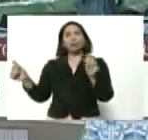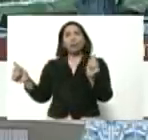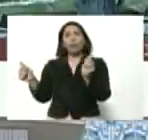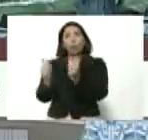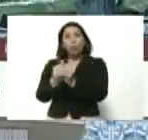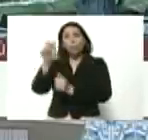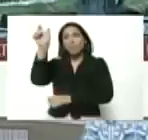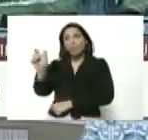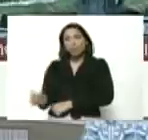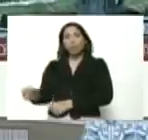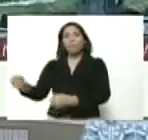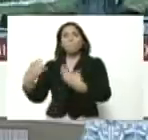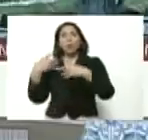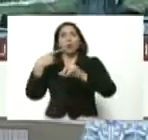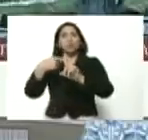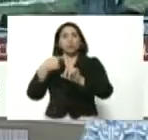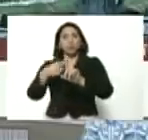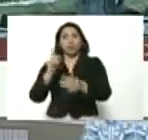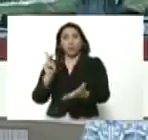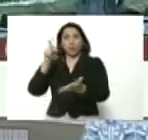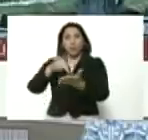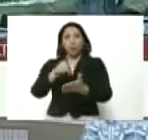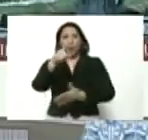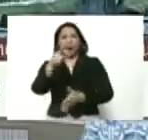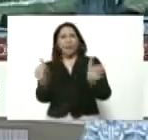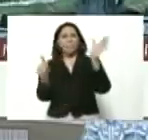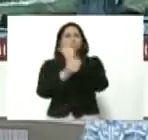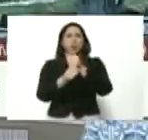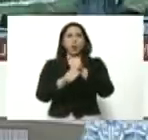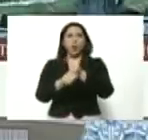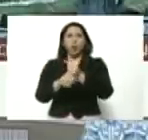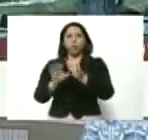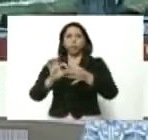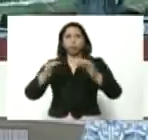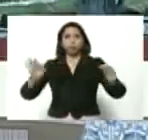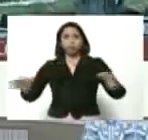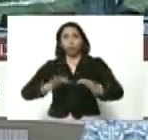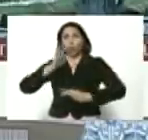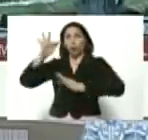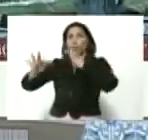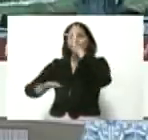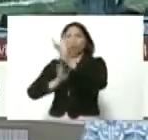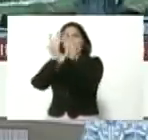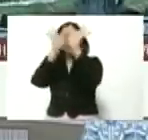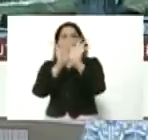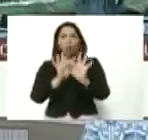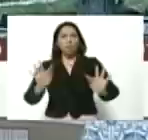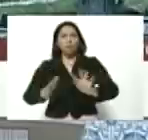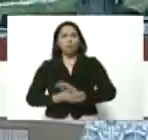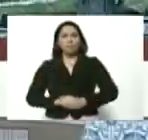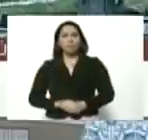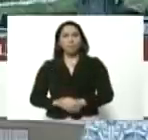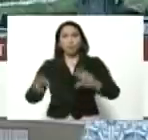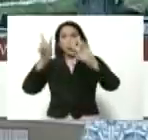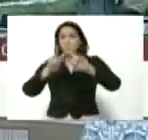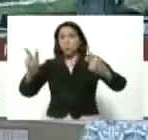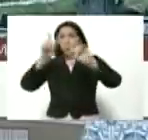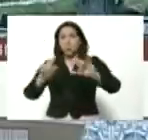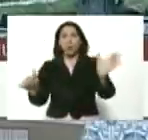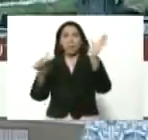positivo llegamos a este caso a través de esa cadena de contacto en el mecanismo de despistaje